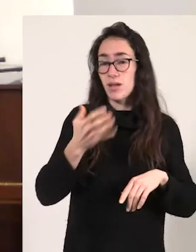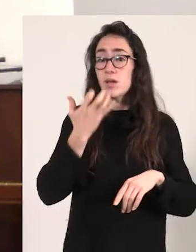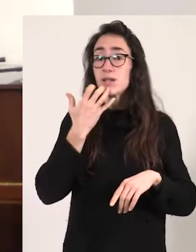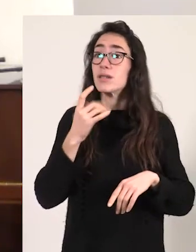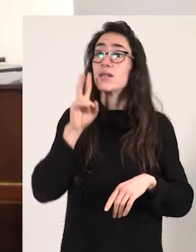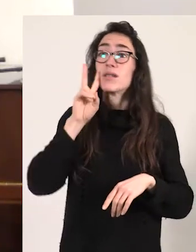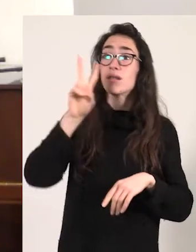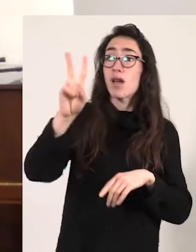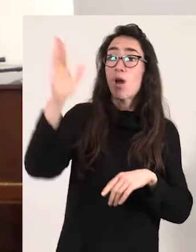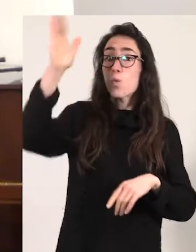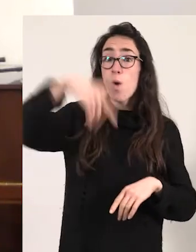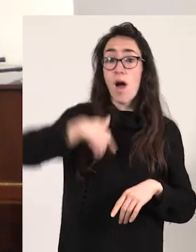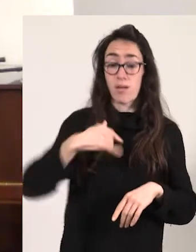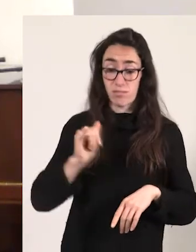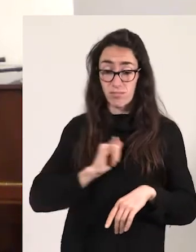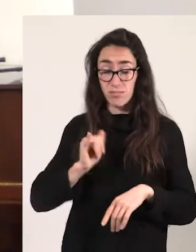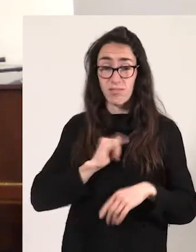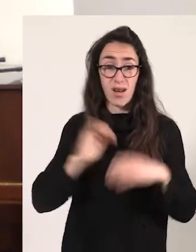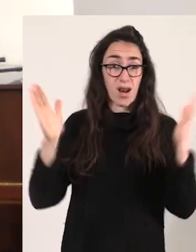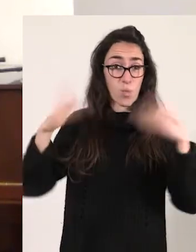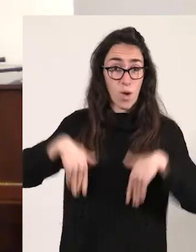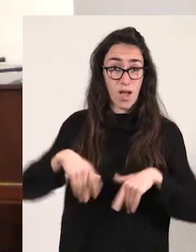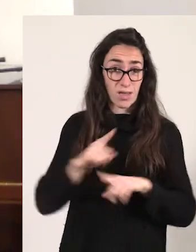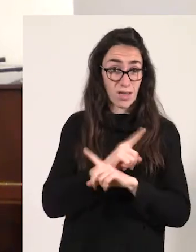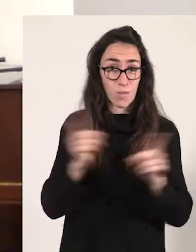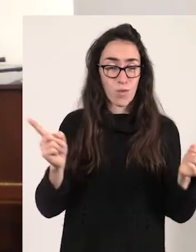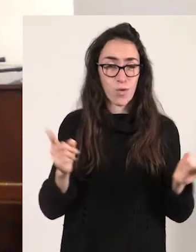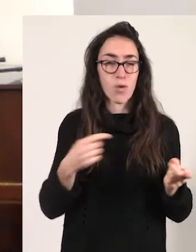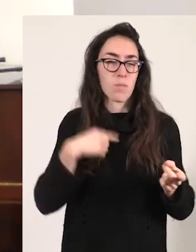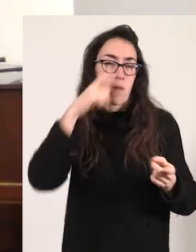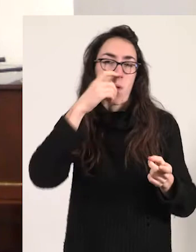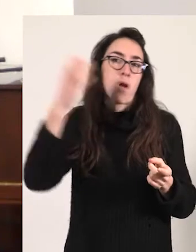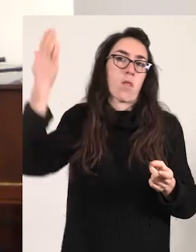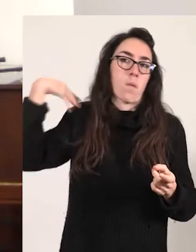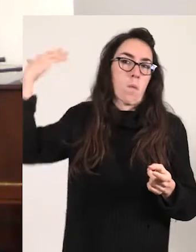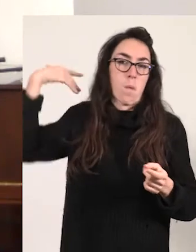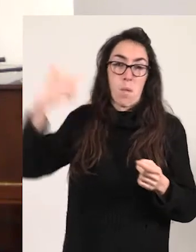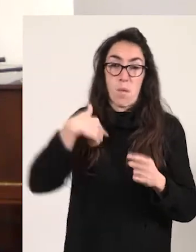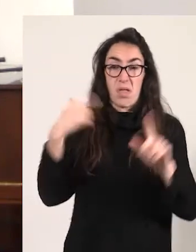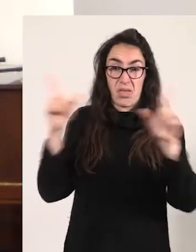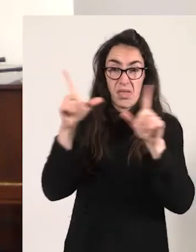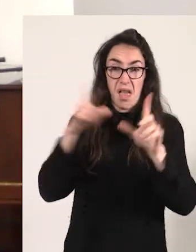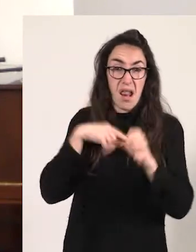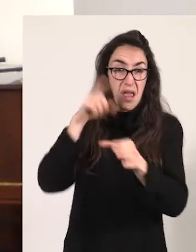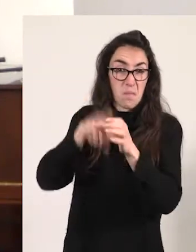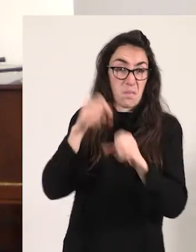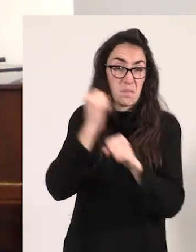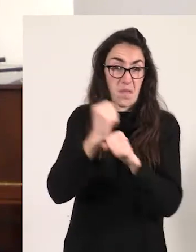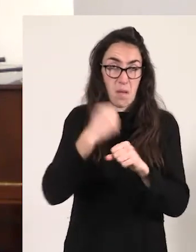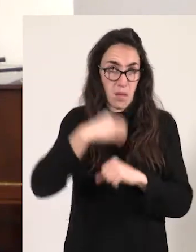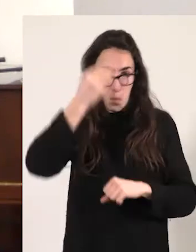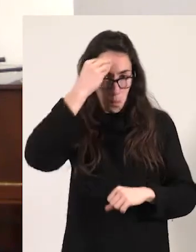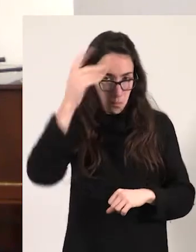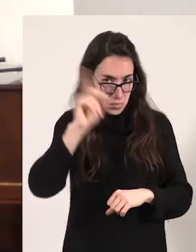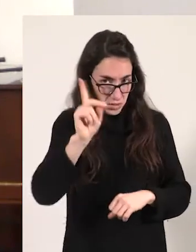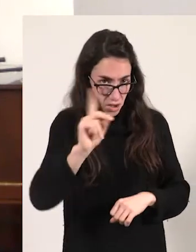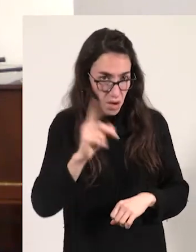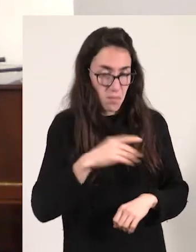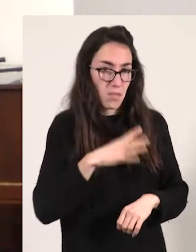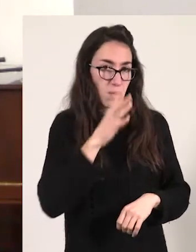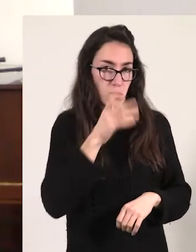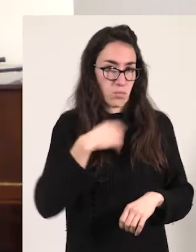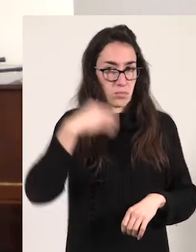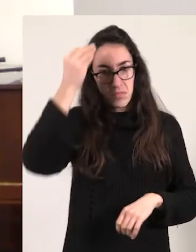decía, porque si no te imaginan en ciertos espacios, tú no te imaginas. Yo recuerdo que nunca pensé en trabajar en televisión, vamos, es que de hecho ni siquiera